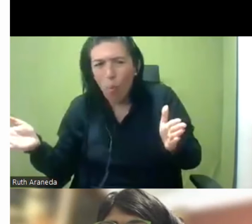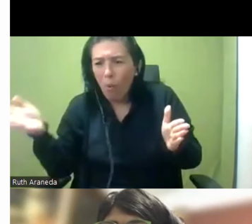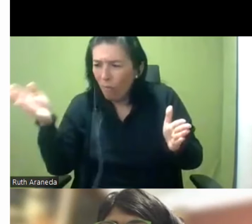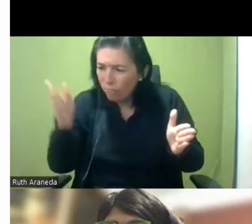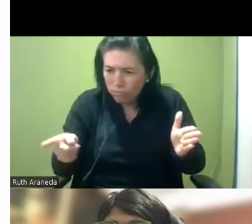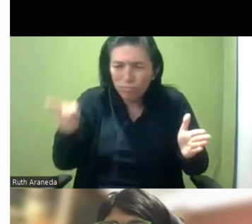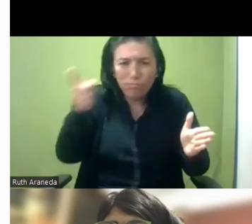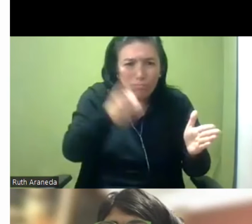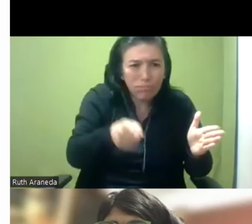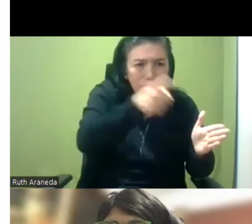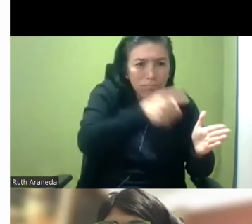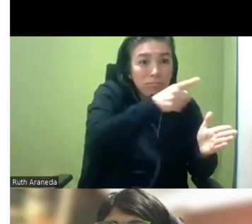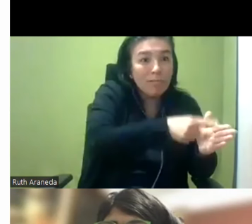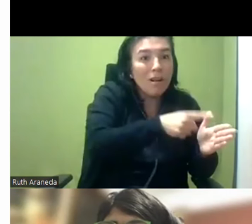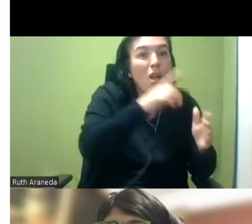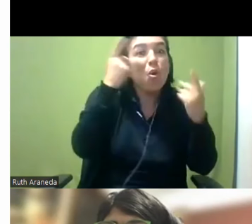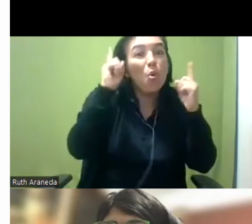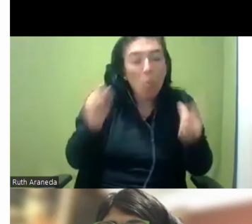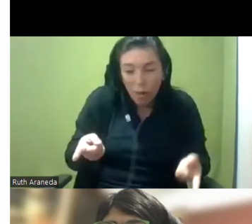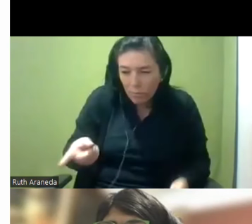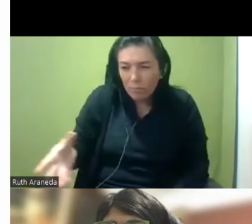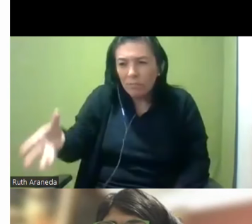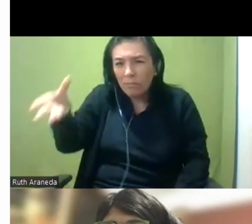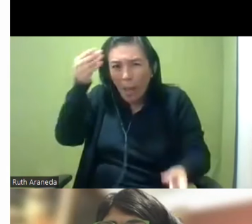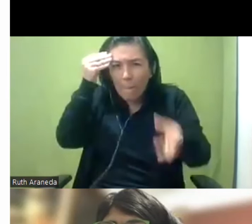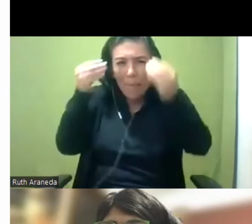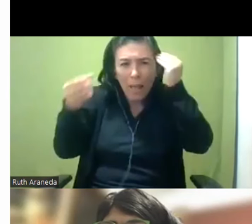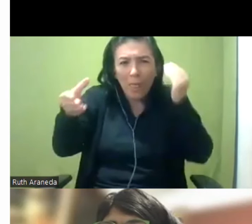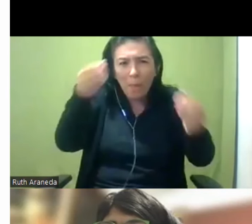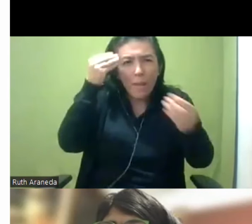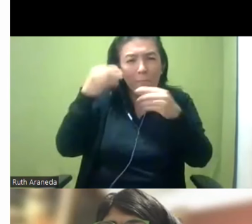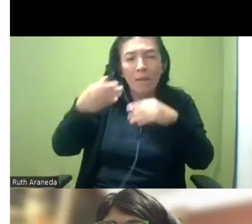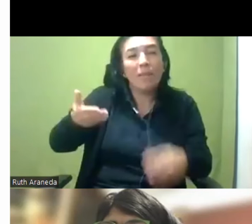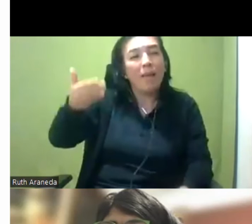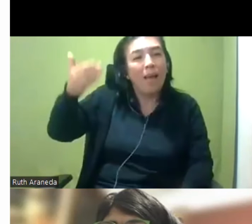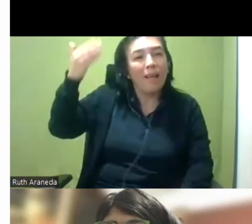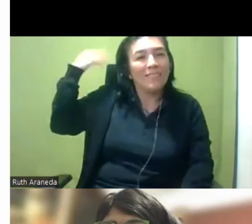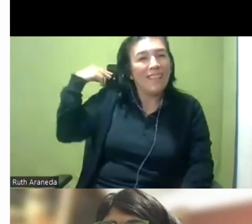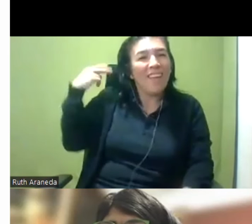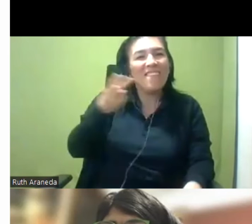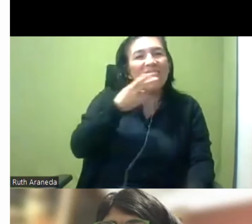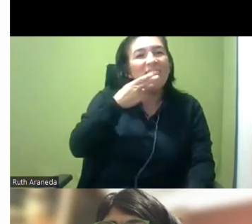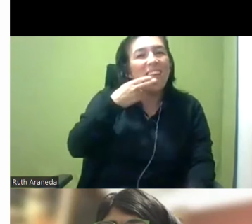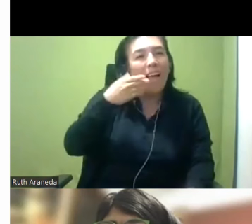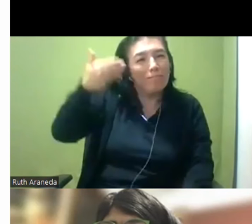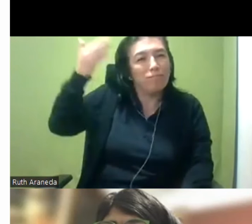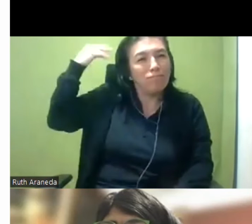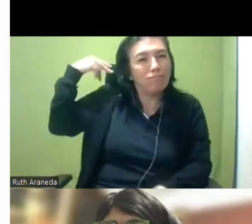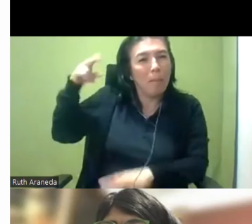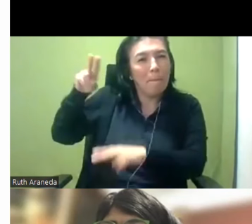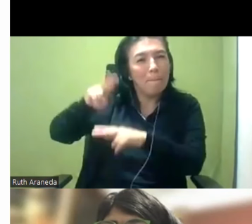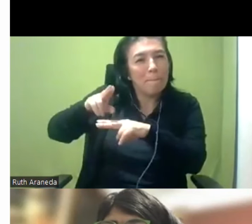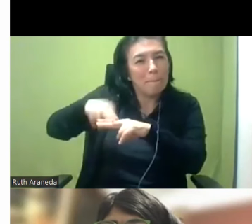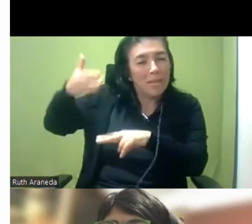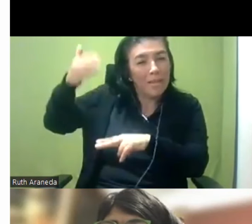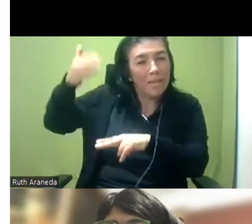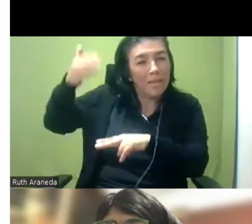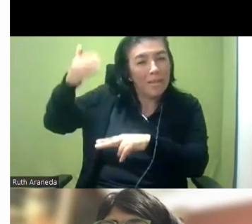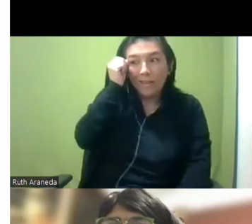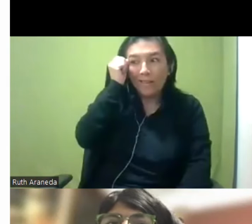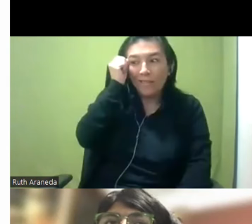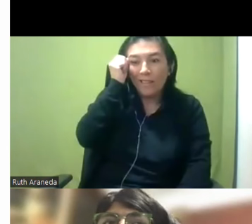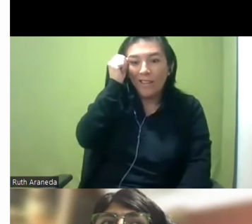genera conocimiento del pasado No pueden haber bloqueado ellos, ¿ah? y que nos explica un poco el